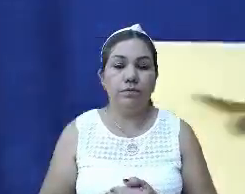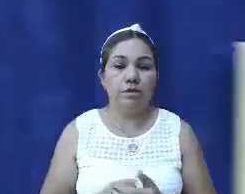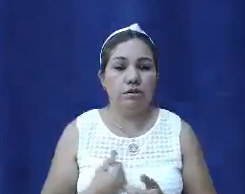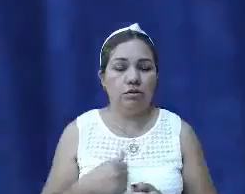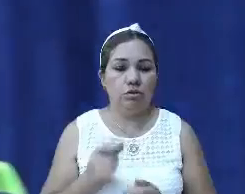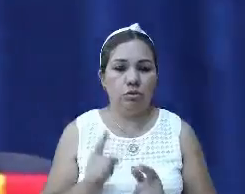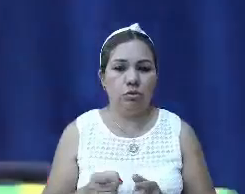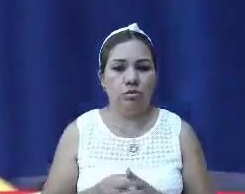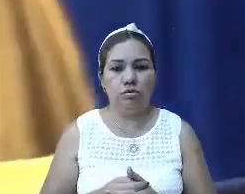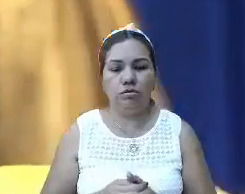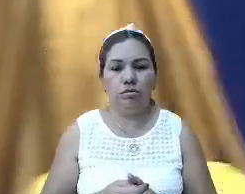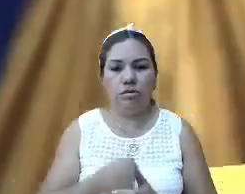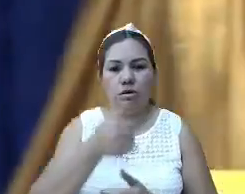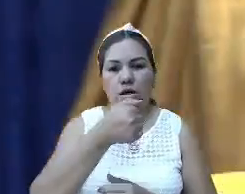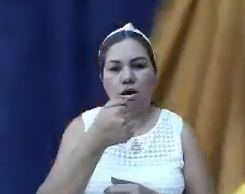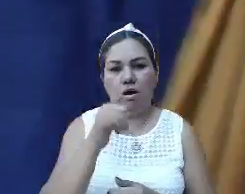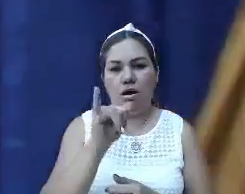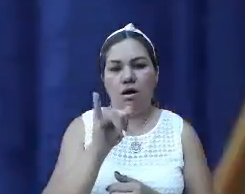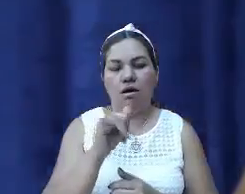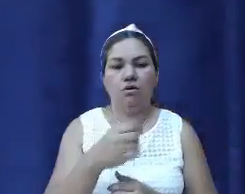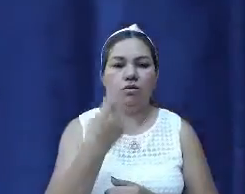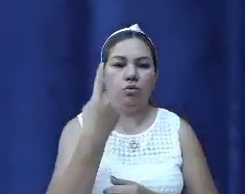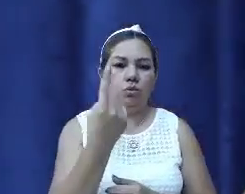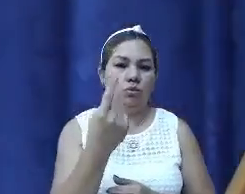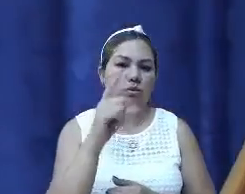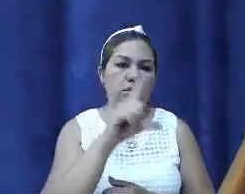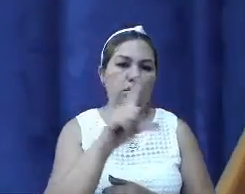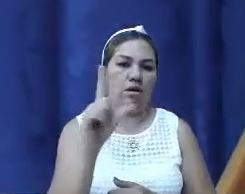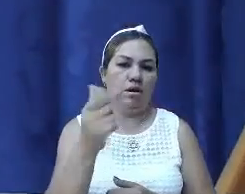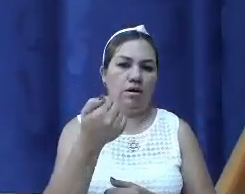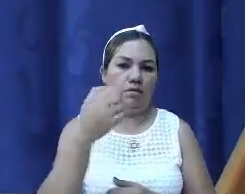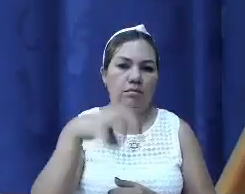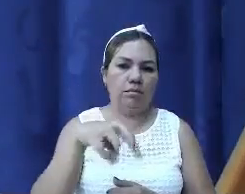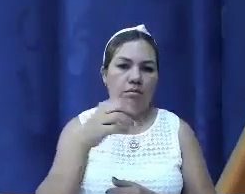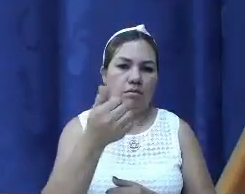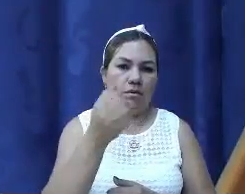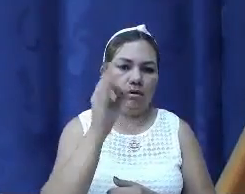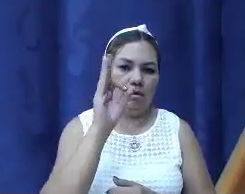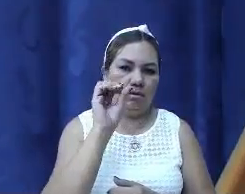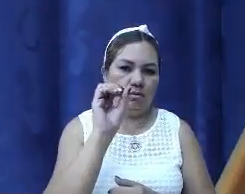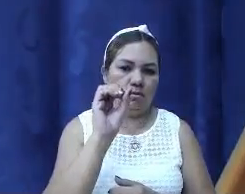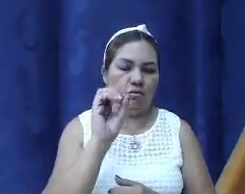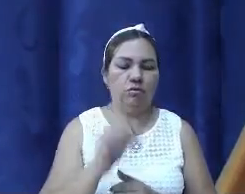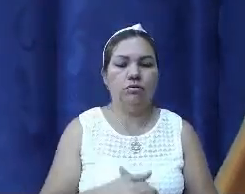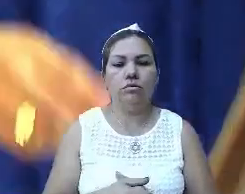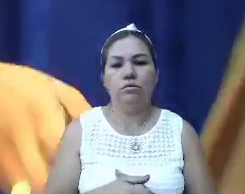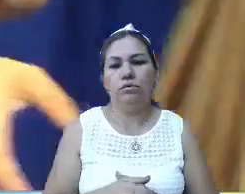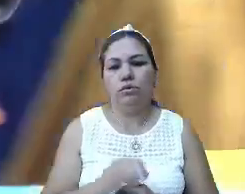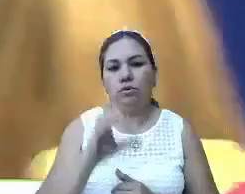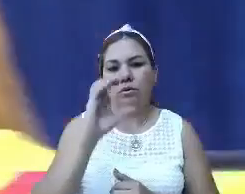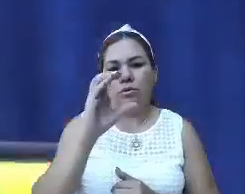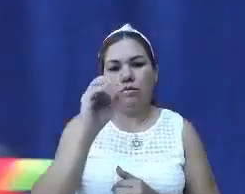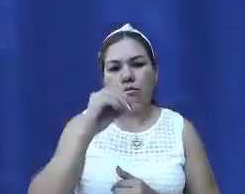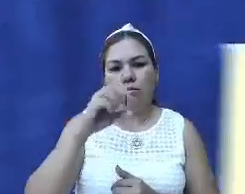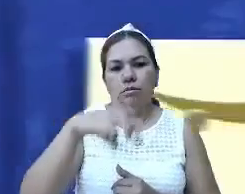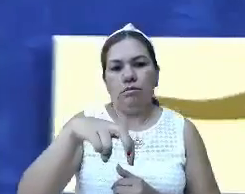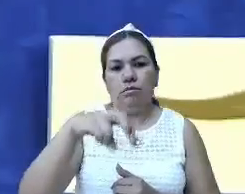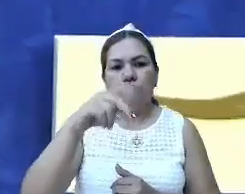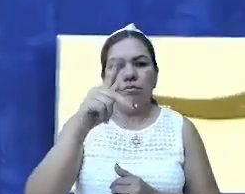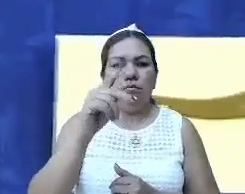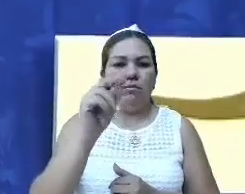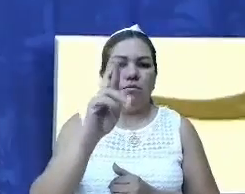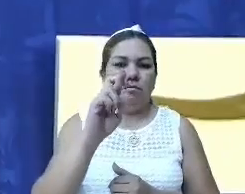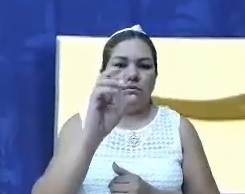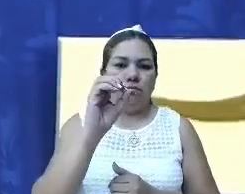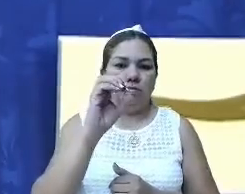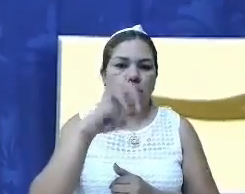Entonces hay un llamado a un compromiso, y ese compromiso tiene que ser radical y se